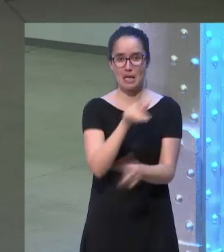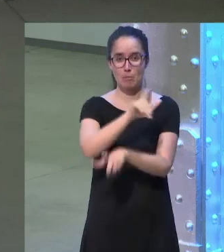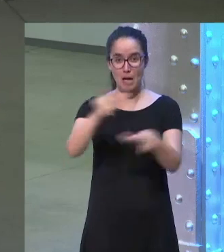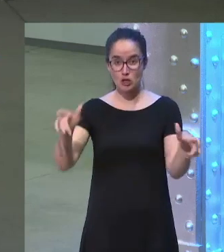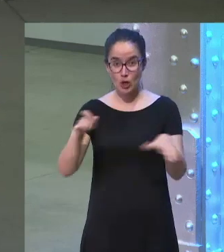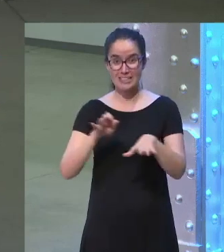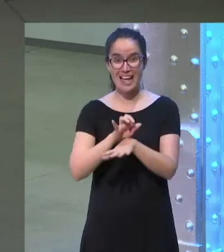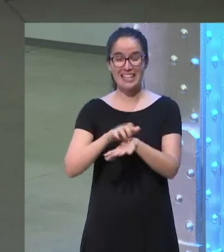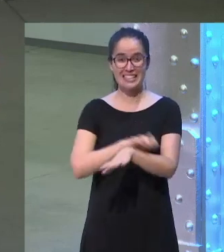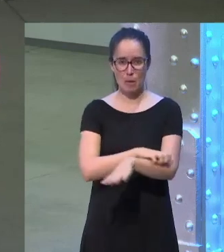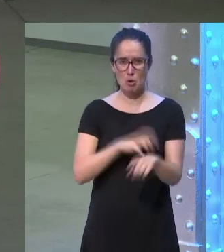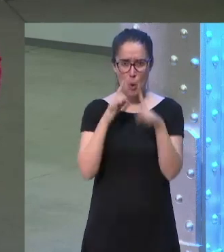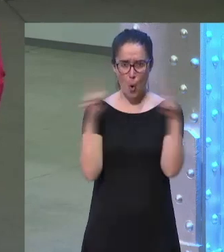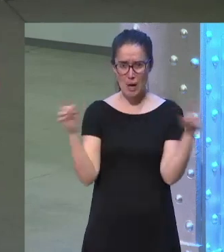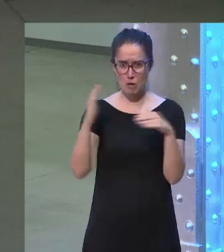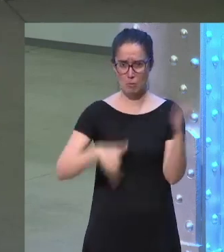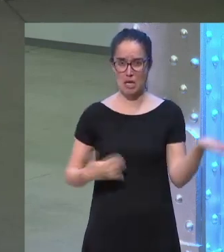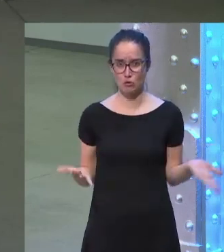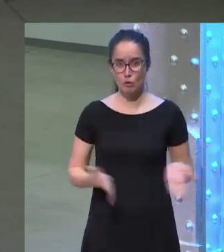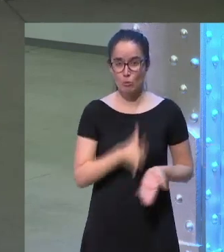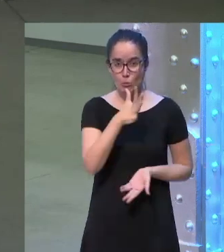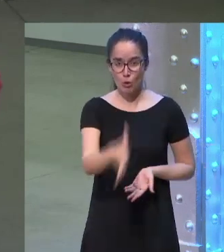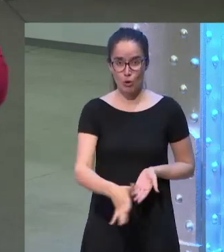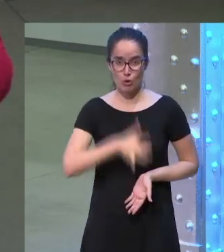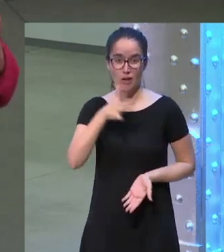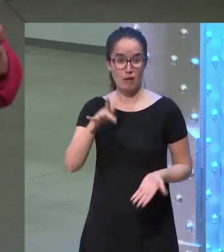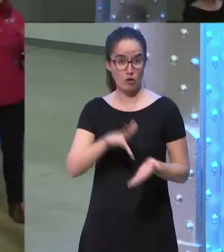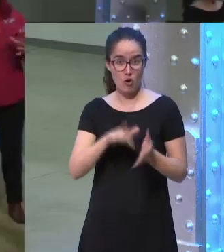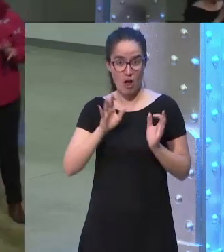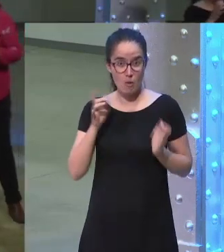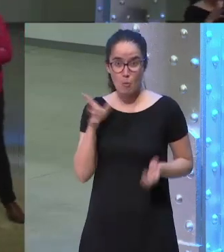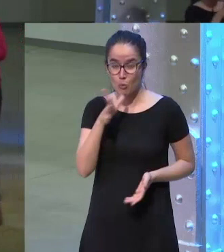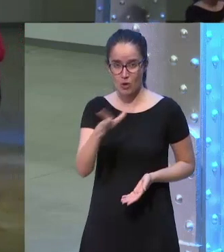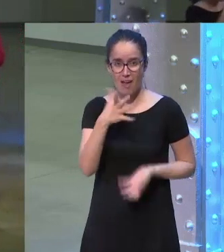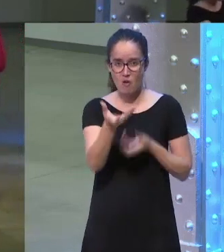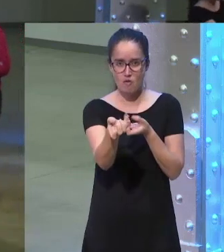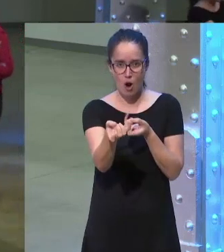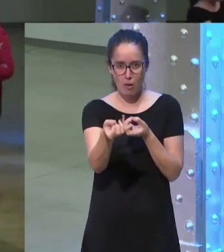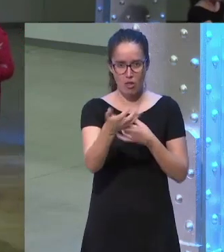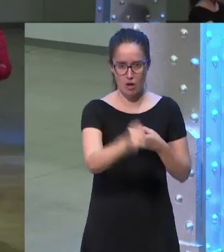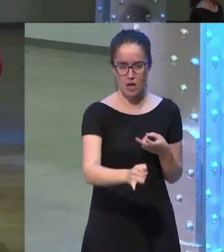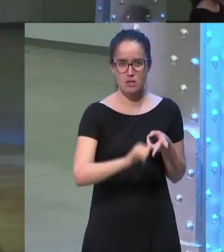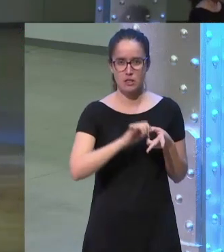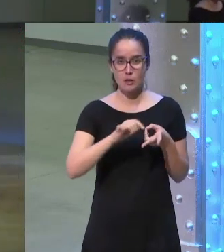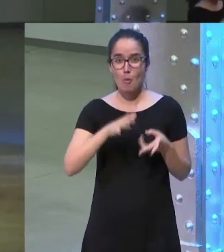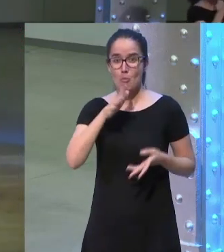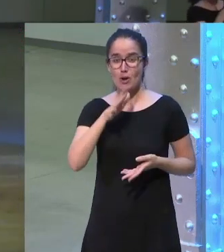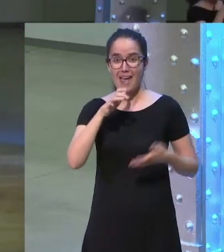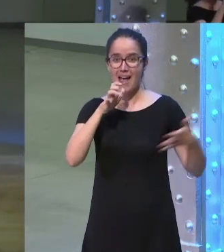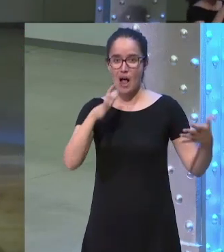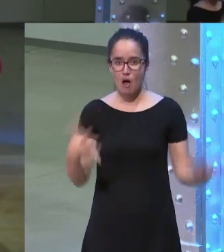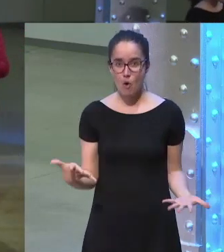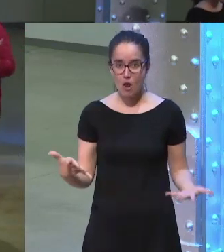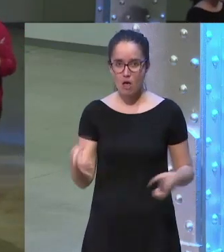de sarampión en menos de un año. O sea, ¿por qué está ocurriendo esto? Con toda la información que tenemos, ¿por qué